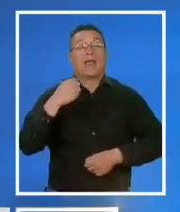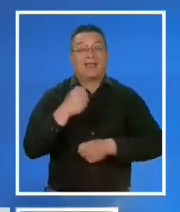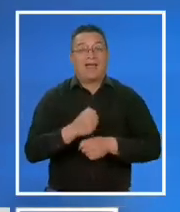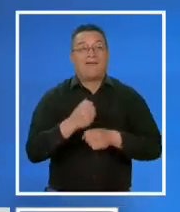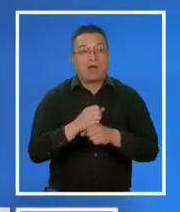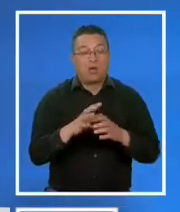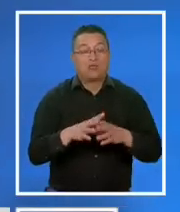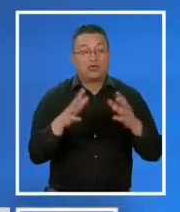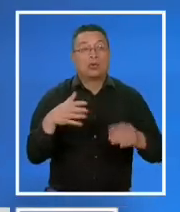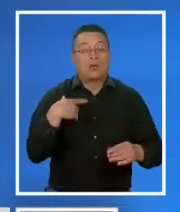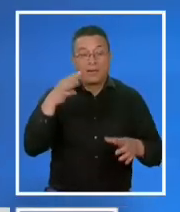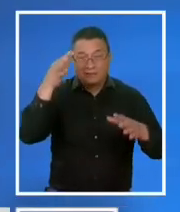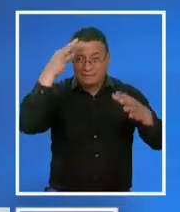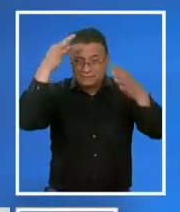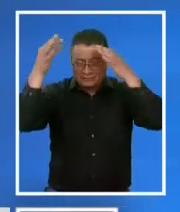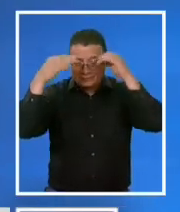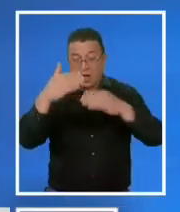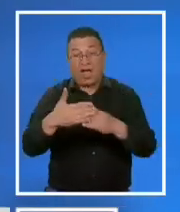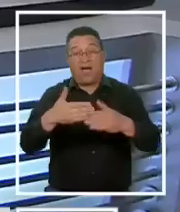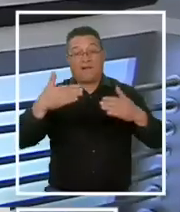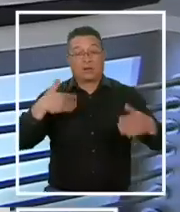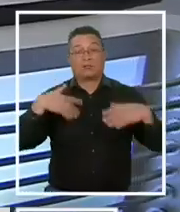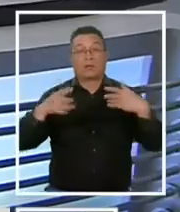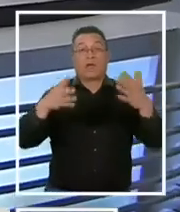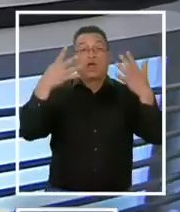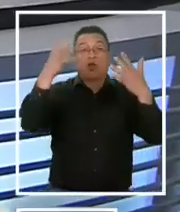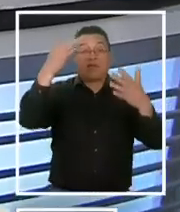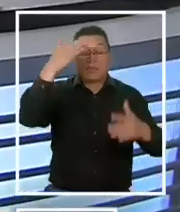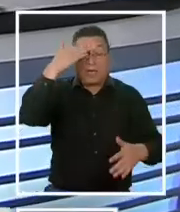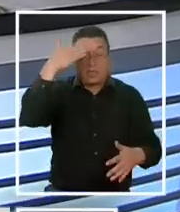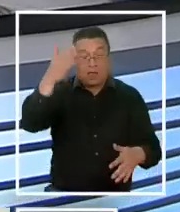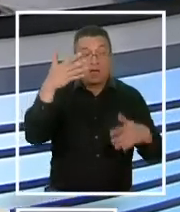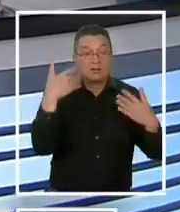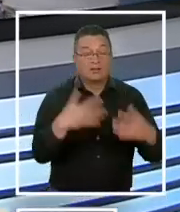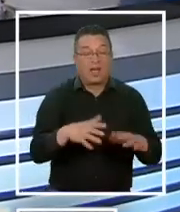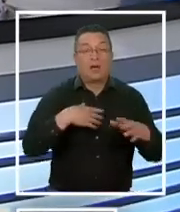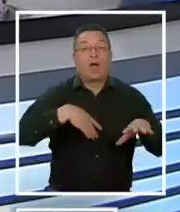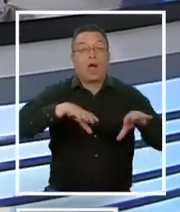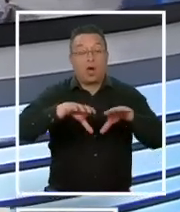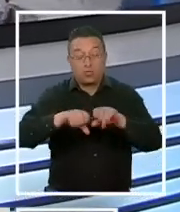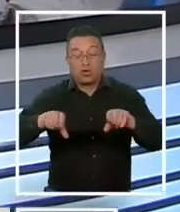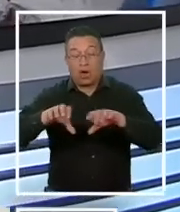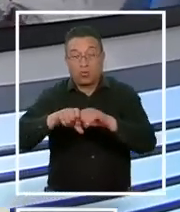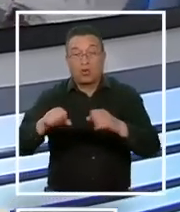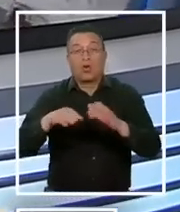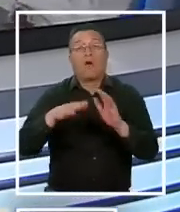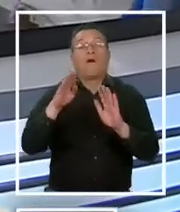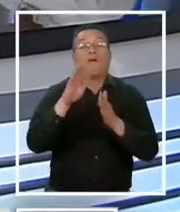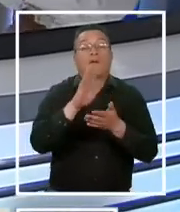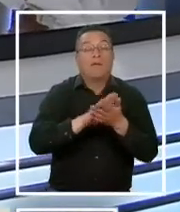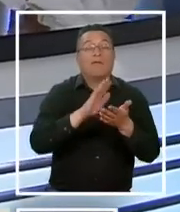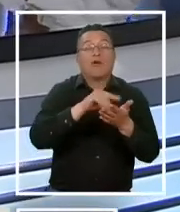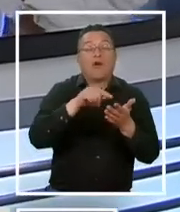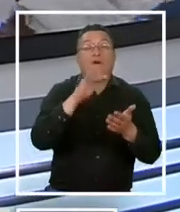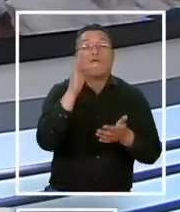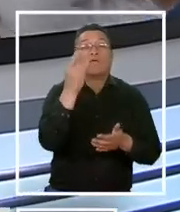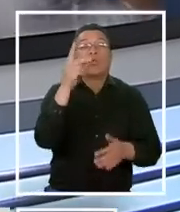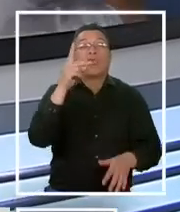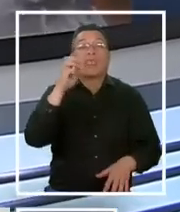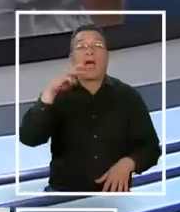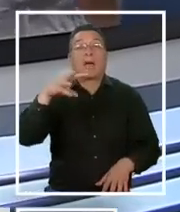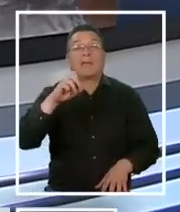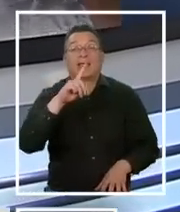nos cuesta entender los que estamos afuera aquí han pasado 90 días se acuerdo en los fundamentos en las cosas importantes